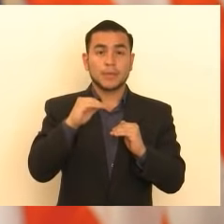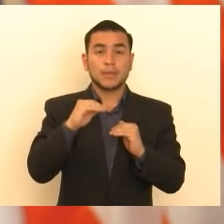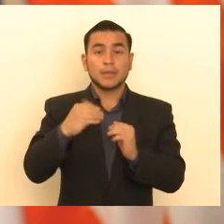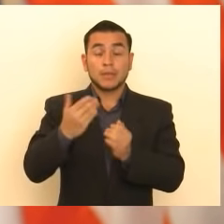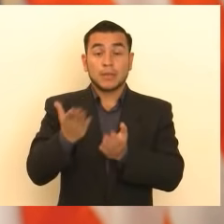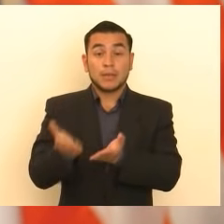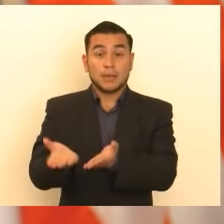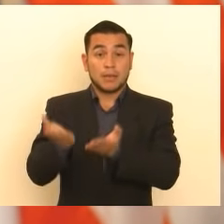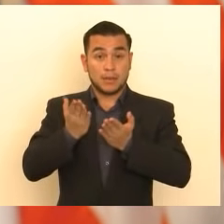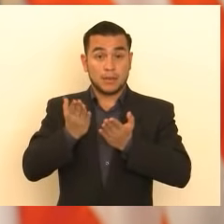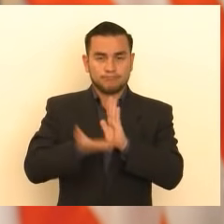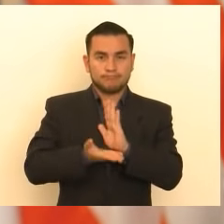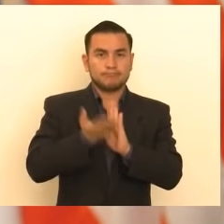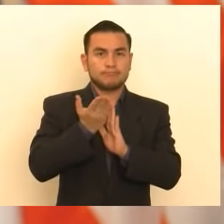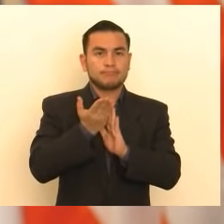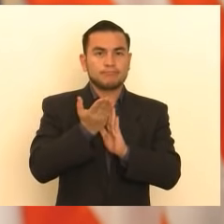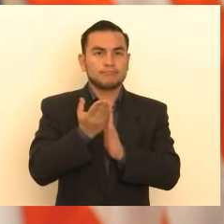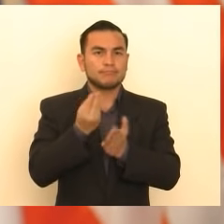Corporación